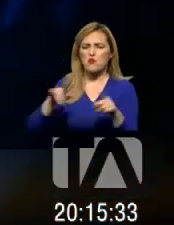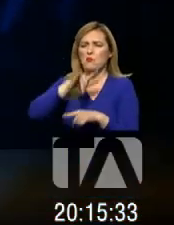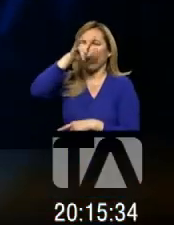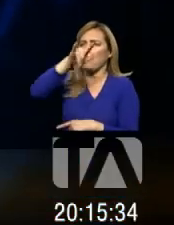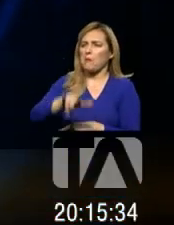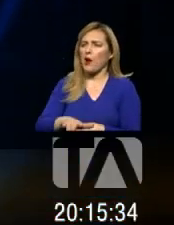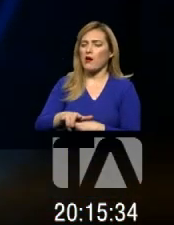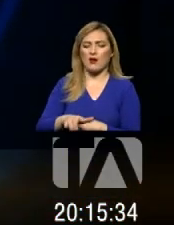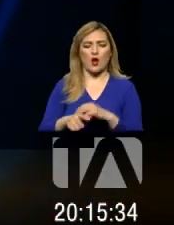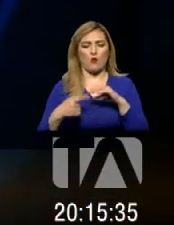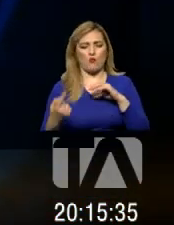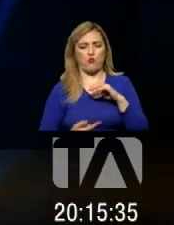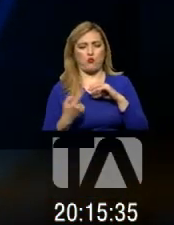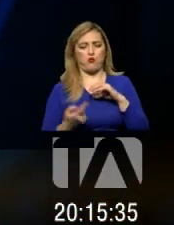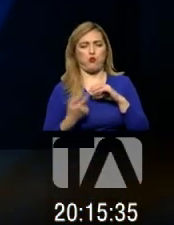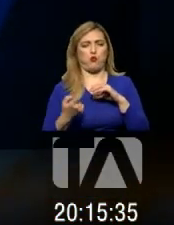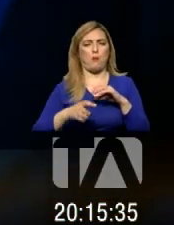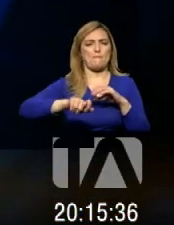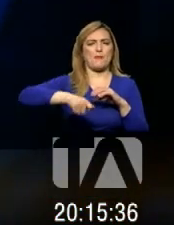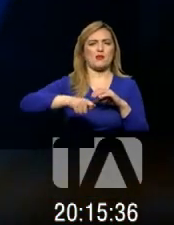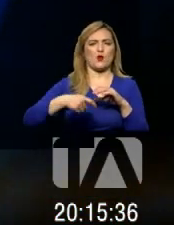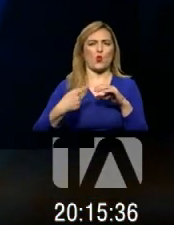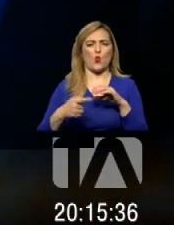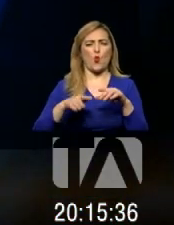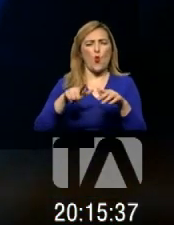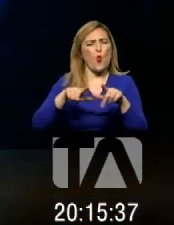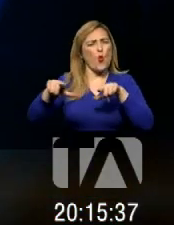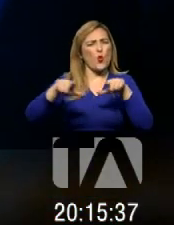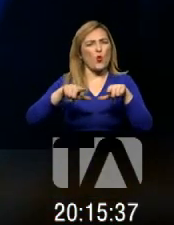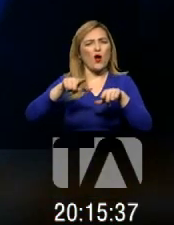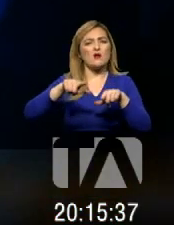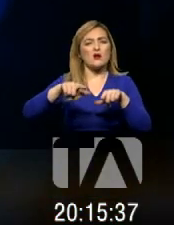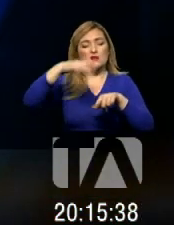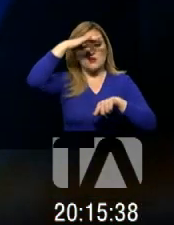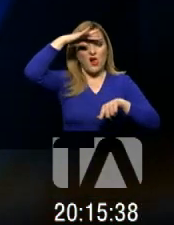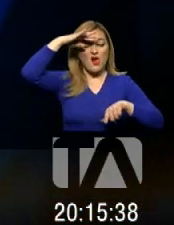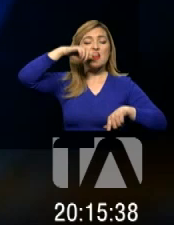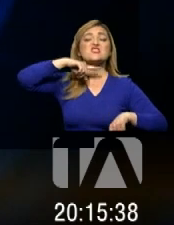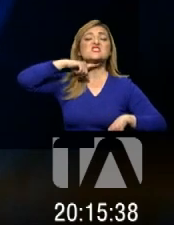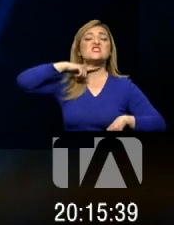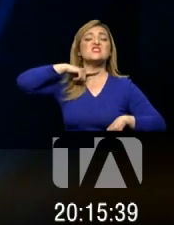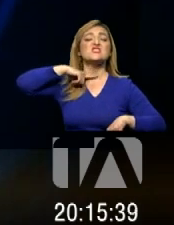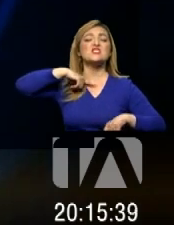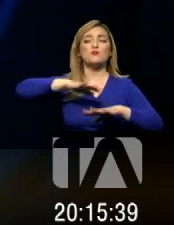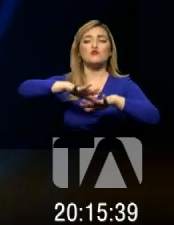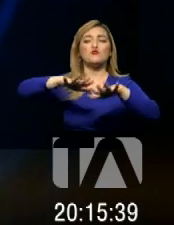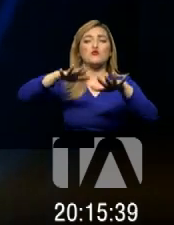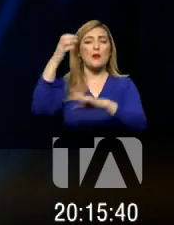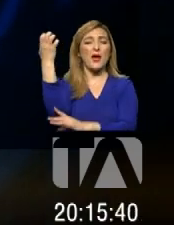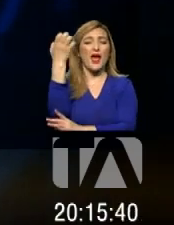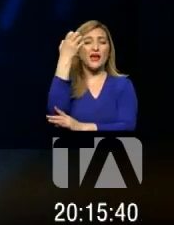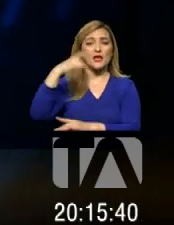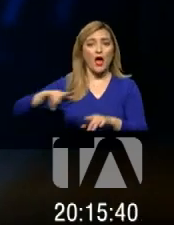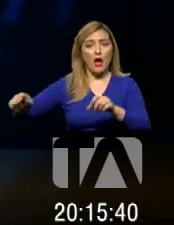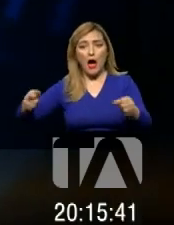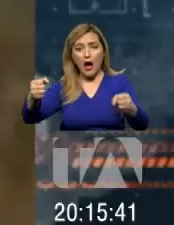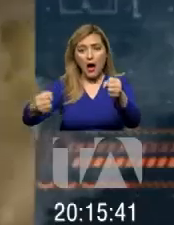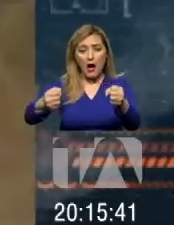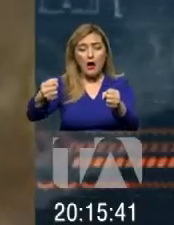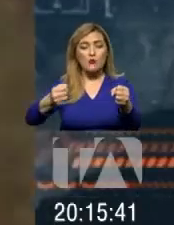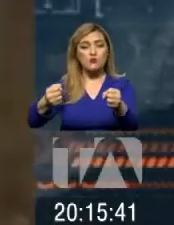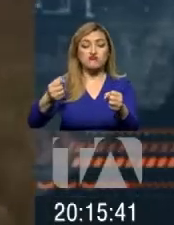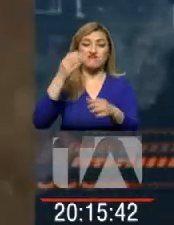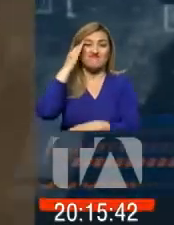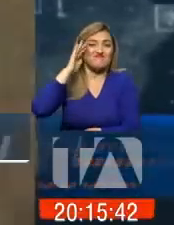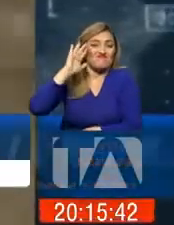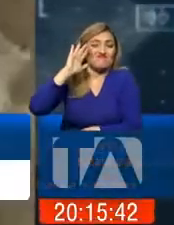con el motor prendido en un lugar que es como desértico. Claro, o sea, ha tenido como una emergencia, un aterrizaje forzoso, no sé. Pero